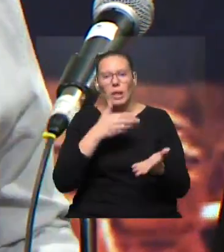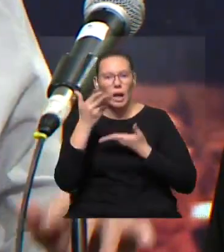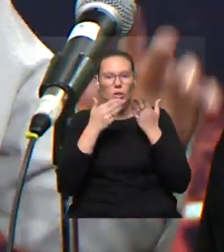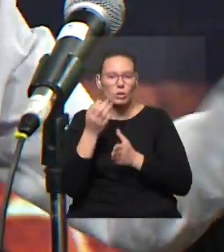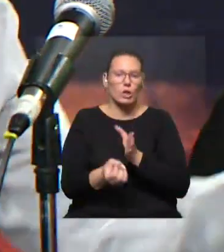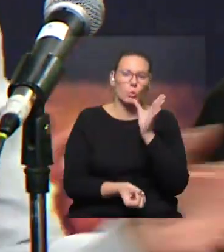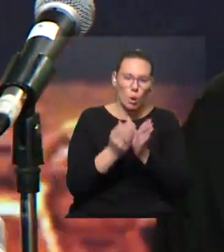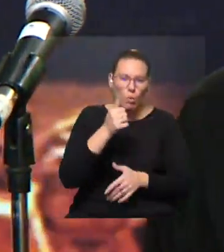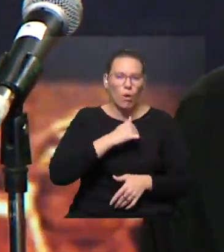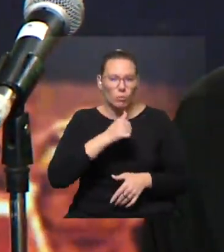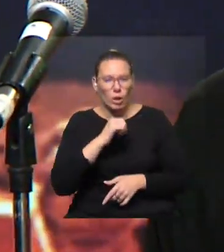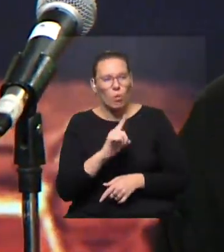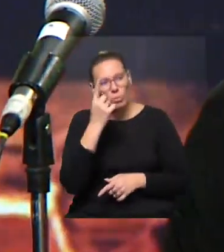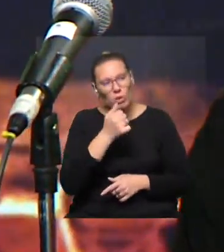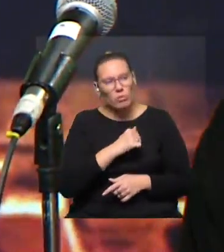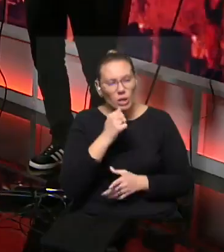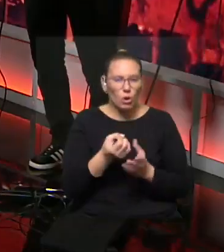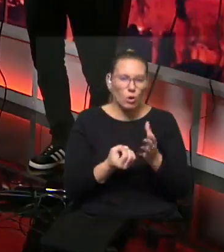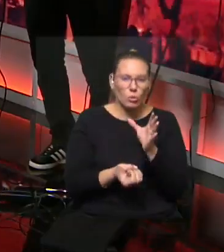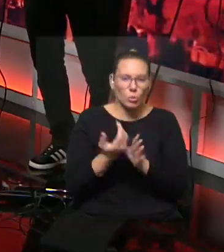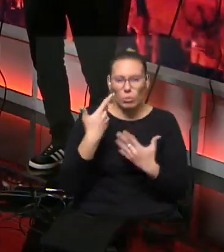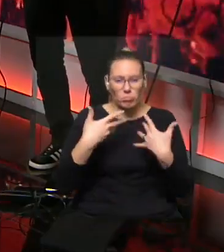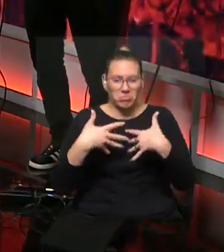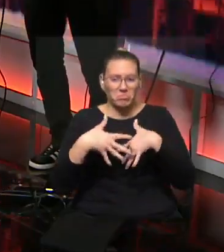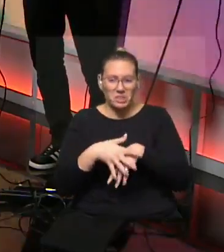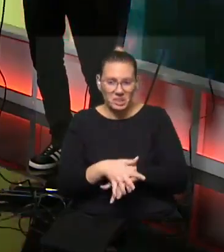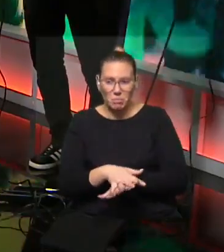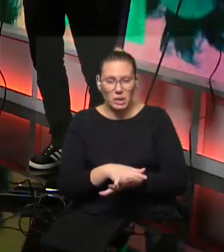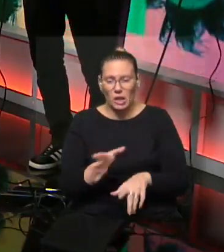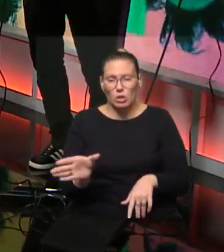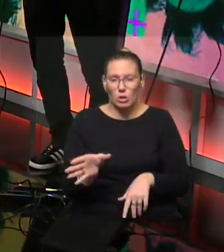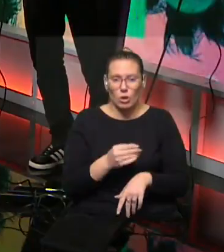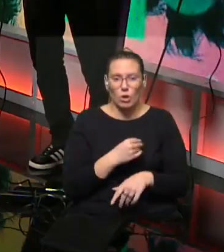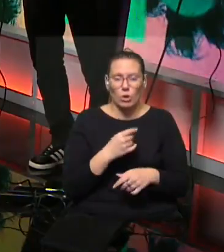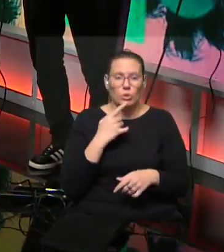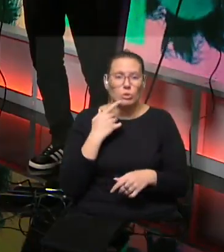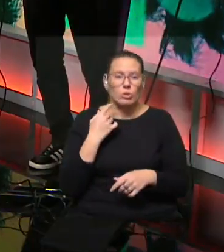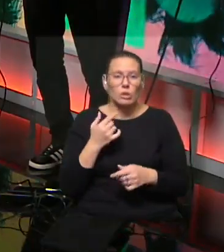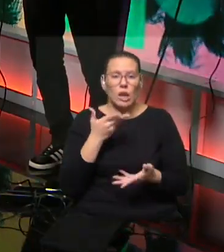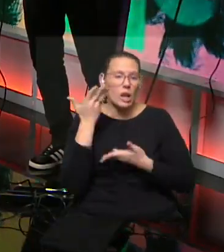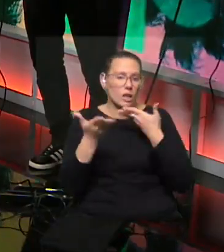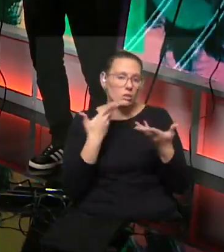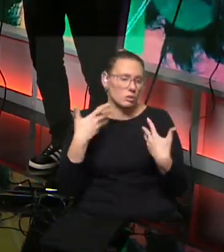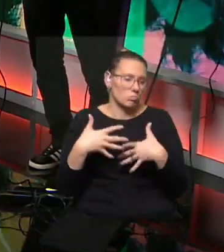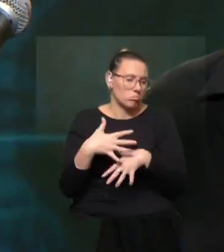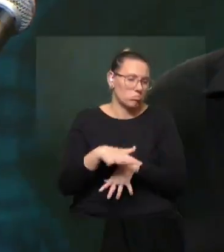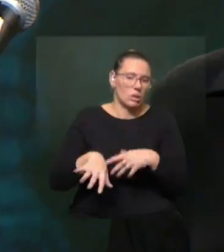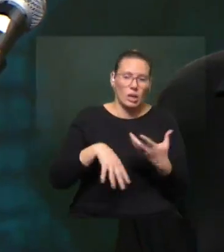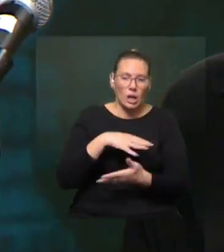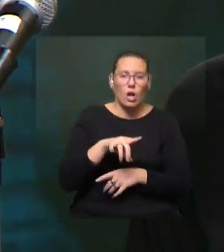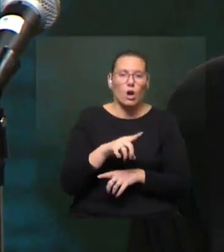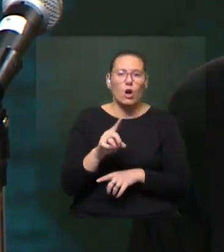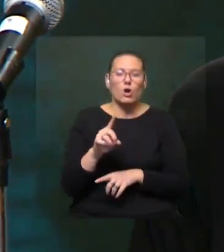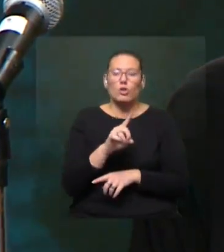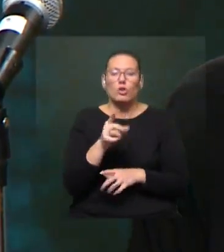y los temas viejos yo primero los nuevos después los viejos en realidad se entrevera desde el principio hasta el final están cruzados todos los temas este solo no